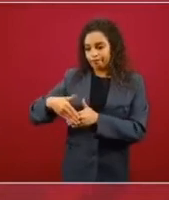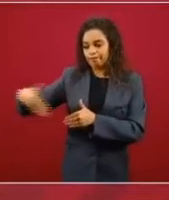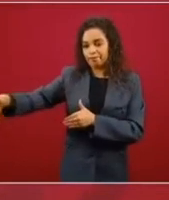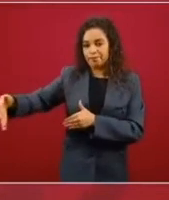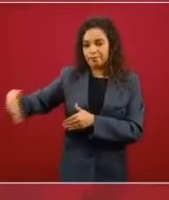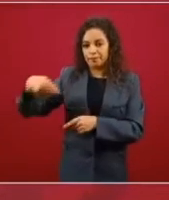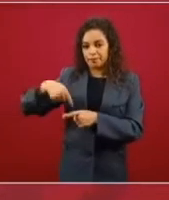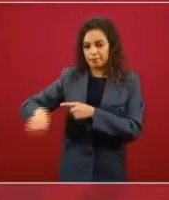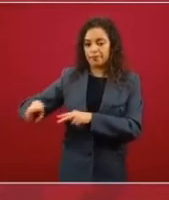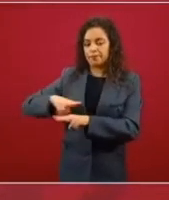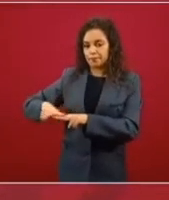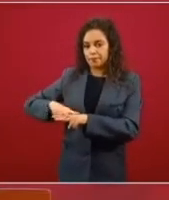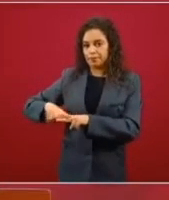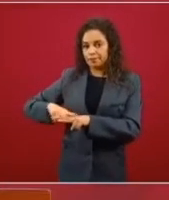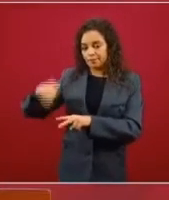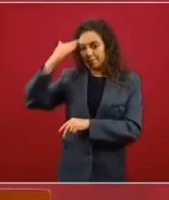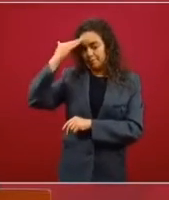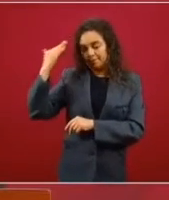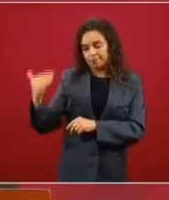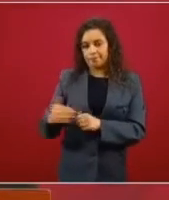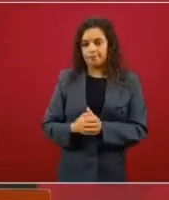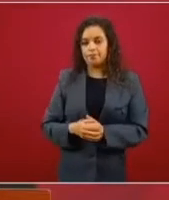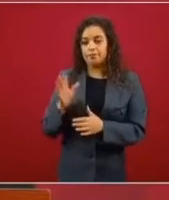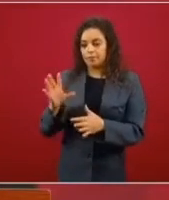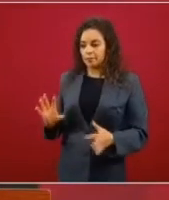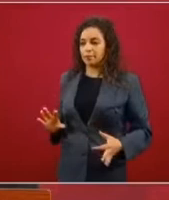con la empresa que ya